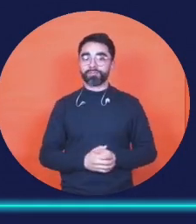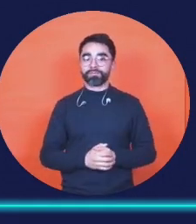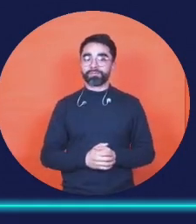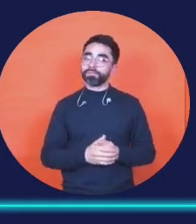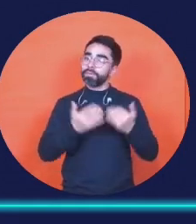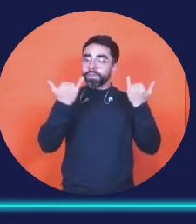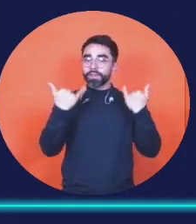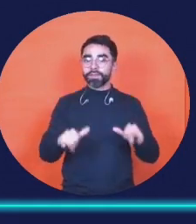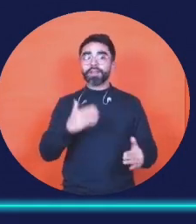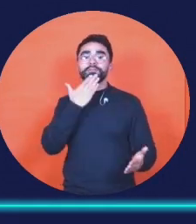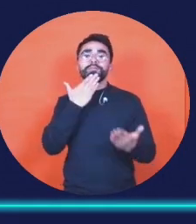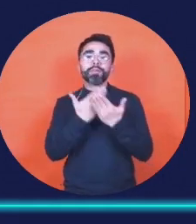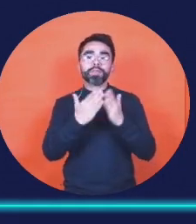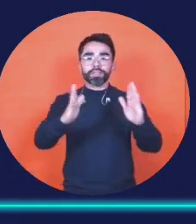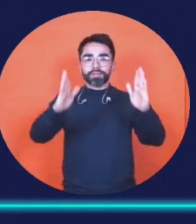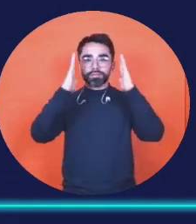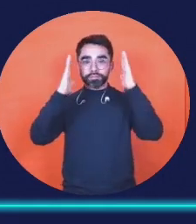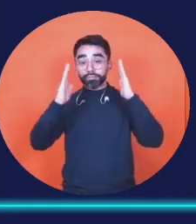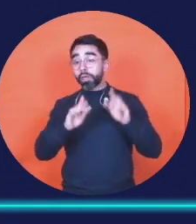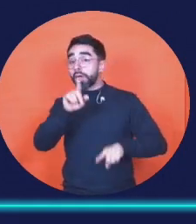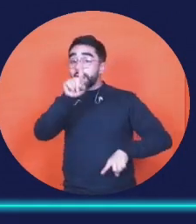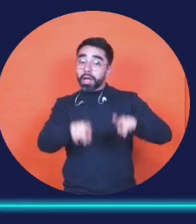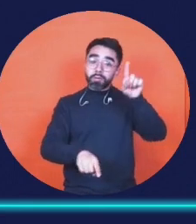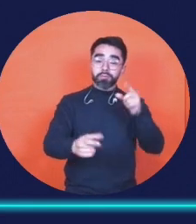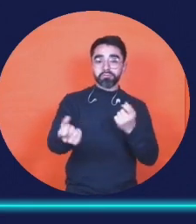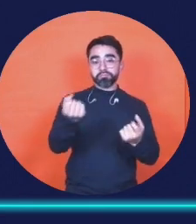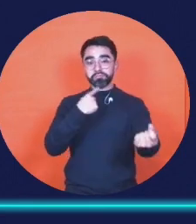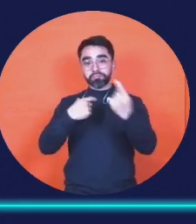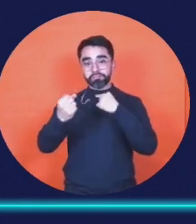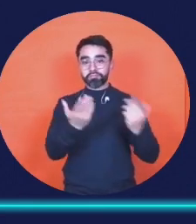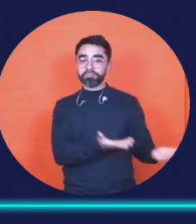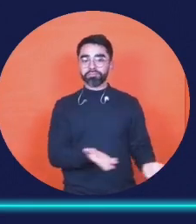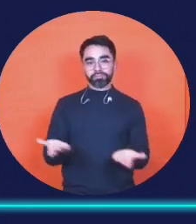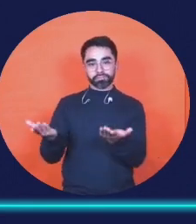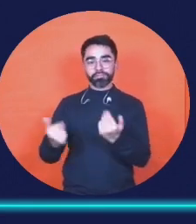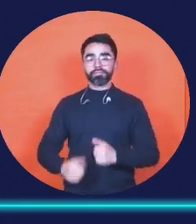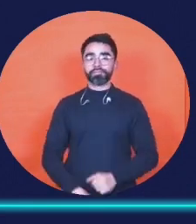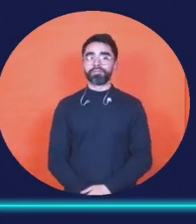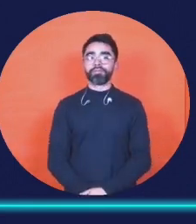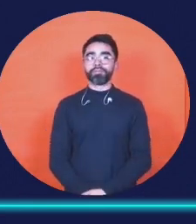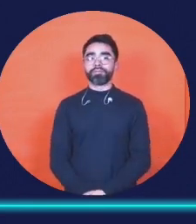por escucharnos y si alguien tiene una pregunta, adelante.